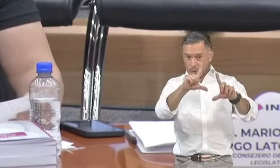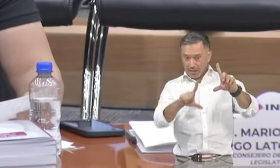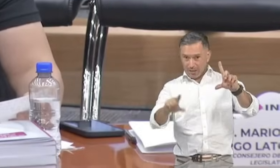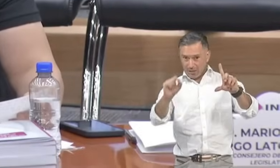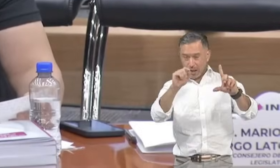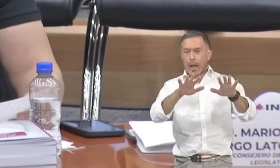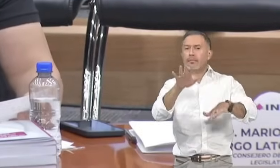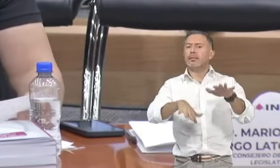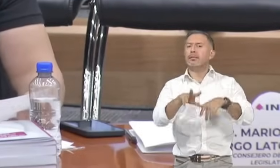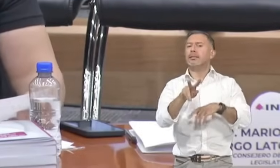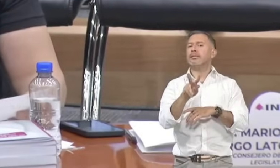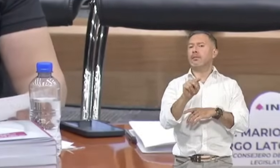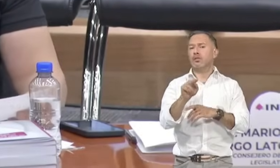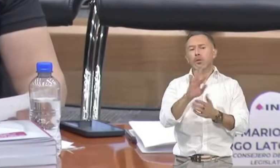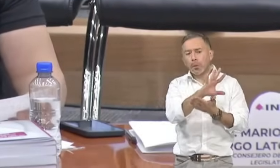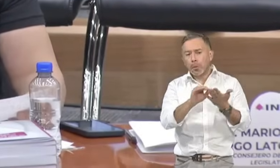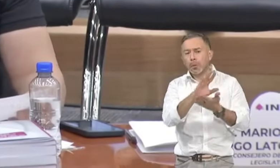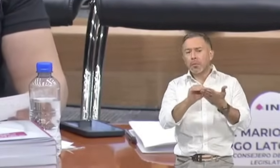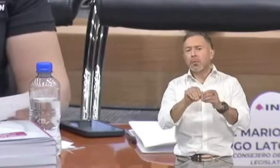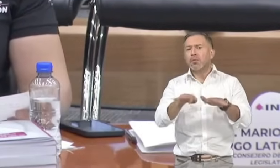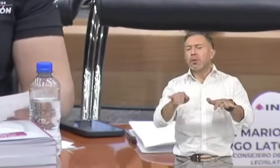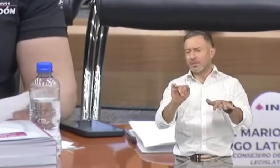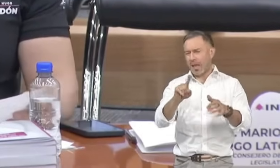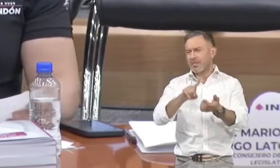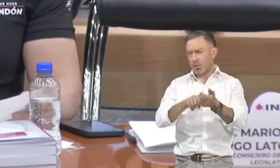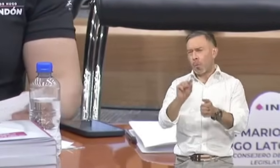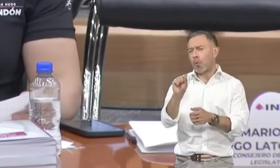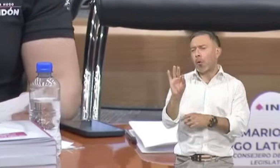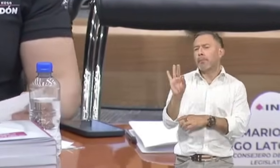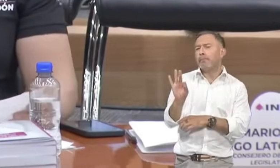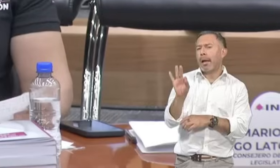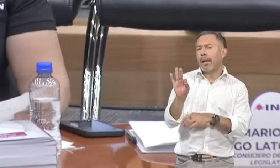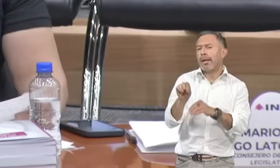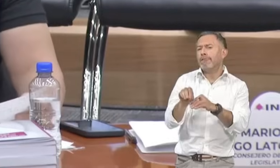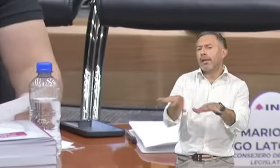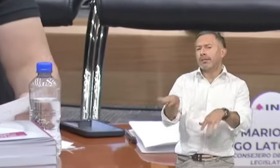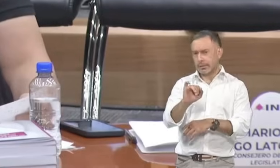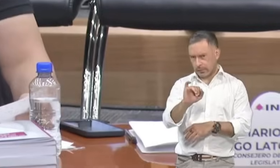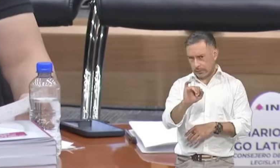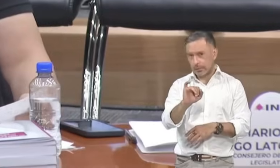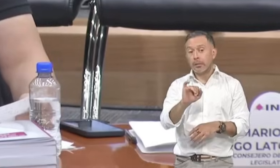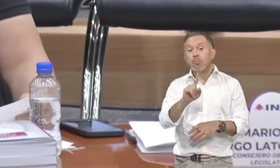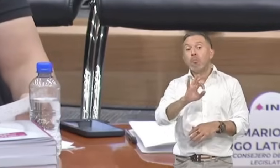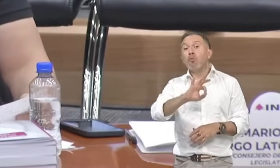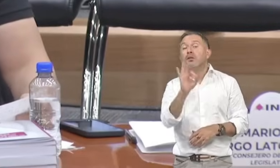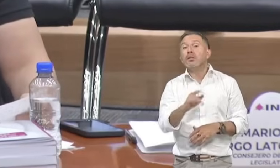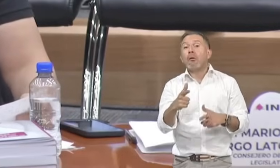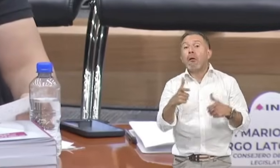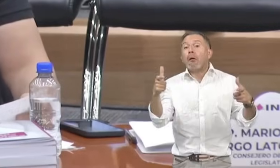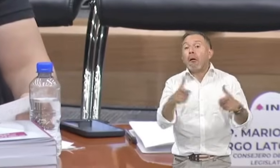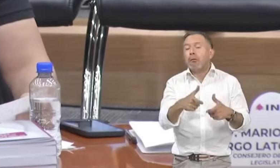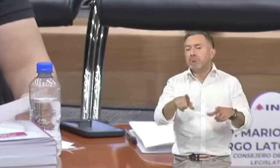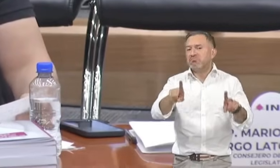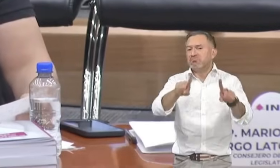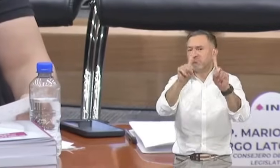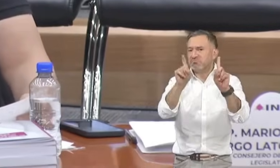algunas televisoras, y eso pues, de alguna manera sí tiene alguna influencia. ¿En qué porcentaje? No lo sé. Si definan elecciones, tal vez en los casos en que